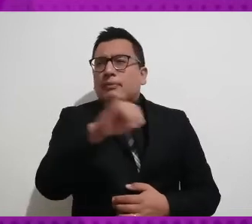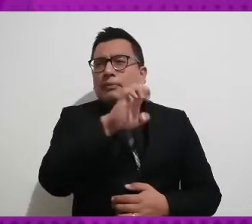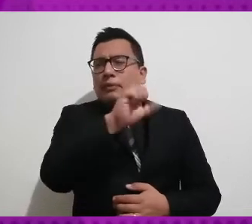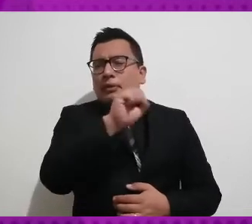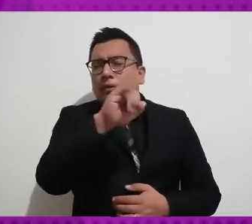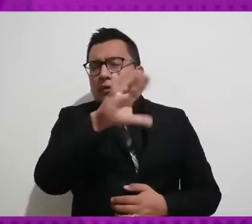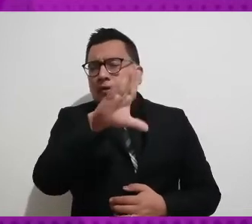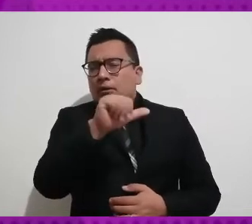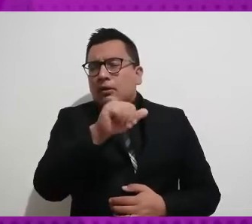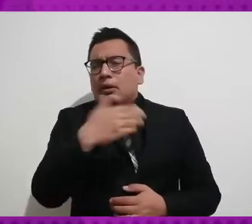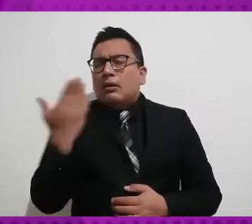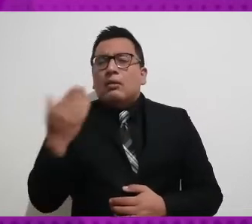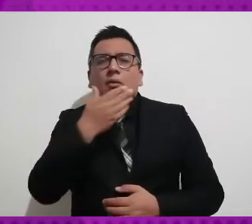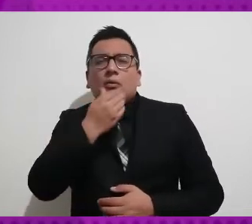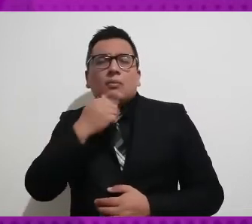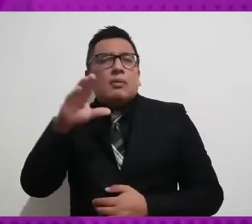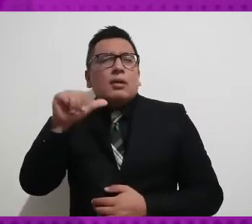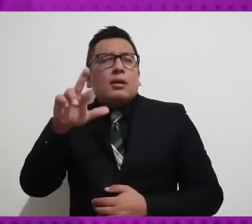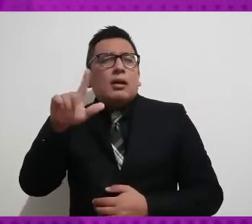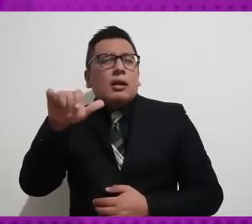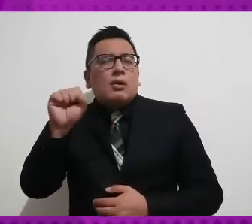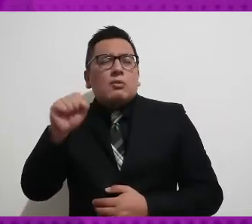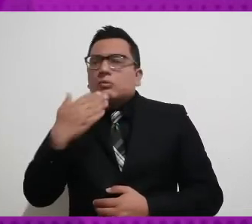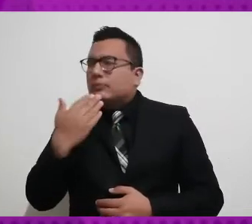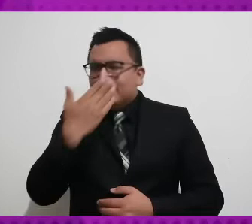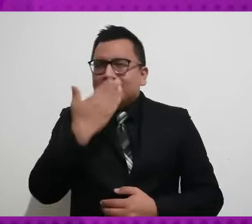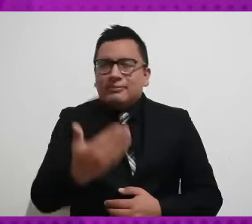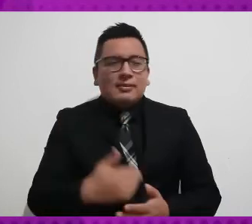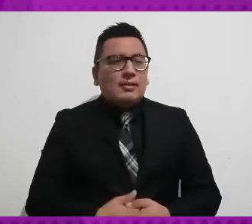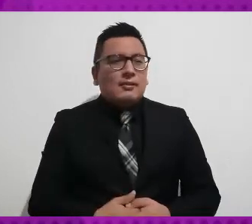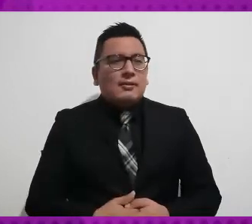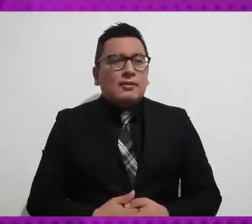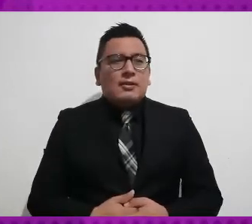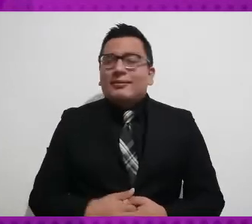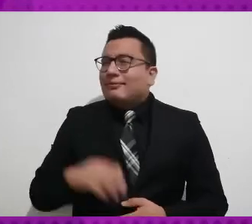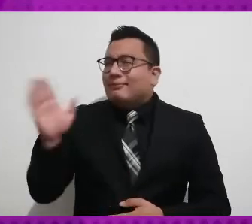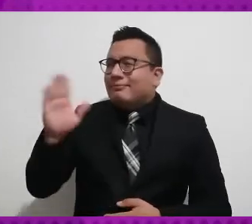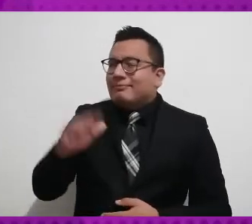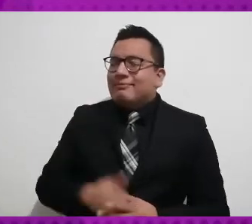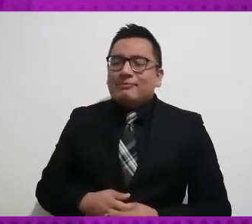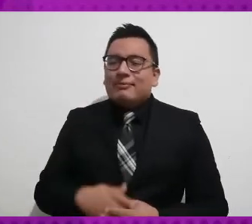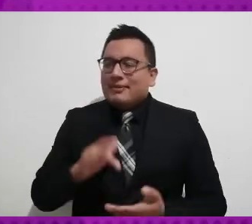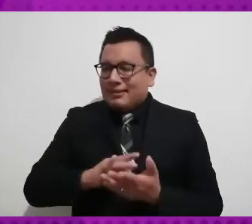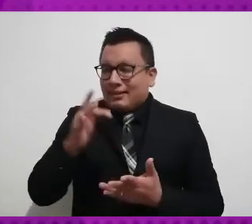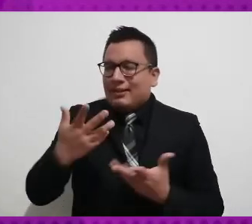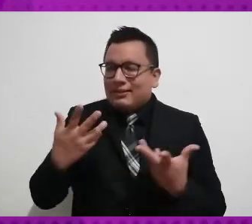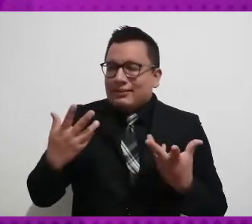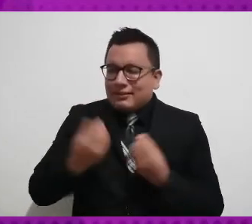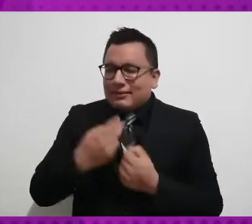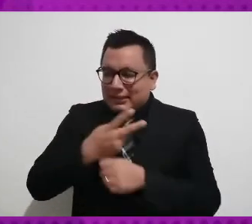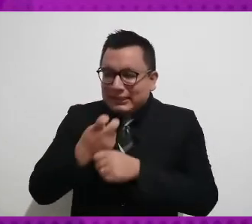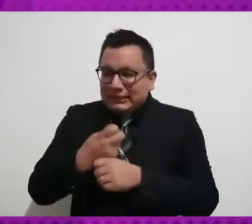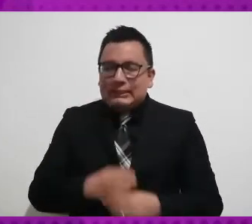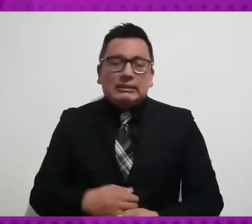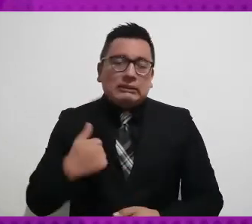Arredondo. Les doy la bienvenida. Jessica, buen día, bienvenida. ¿Qué tal, Gustavo? Muchísimas gracias por esta invitación. Un gusto para mí estar aquí acompañándolos y